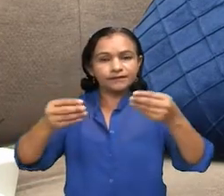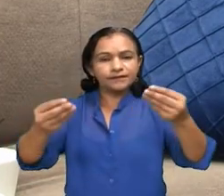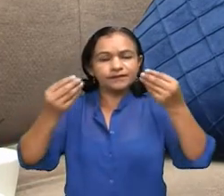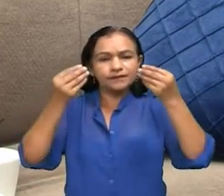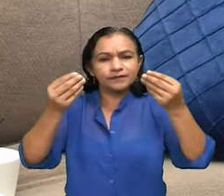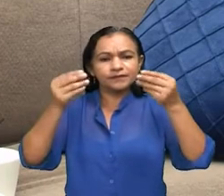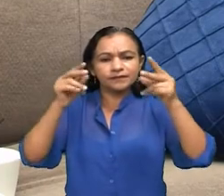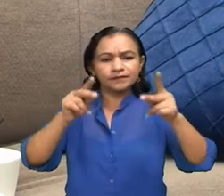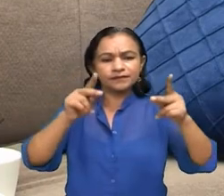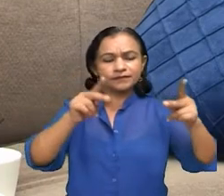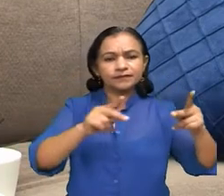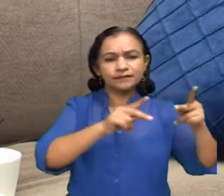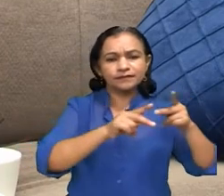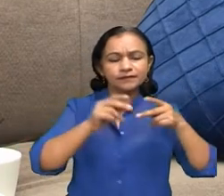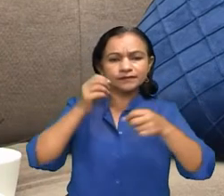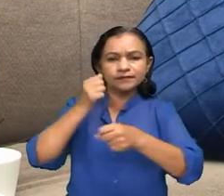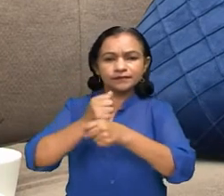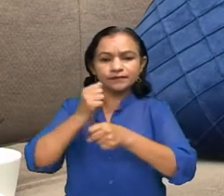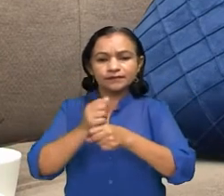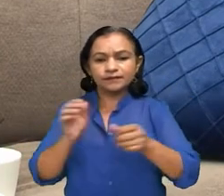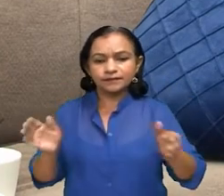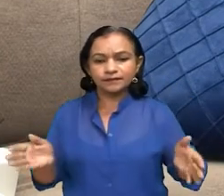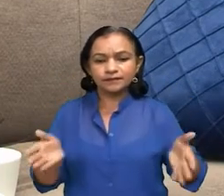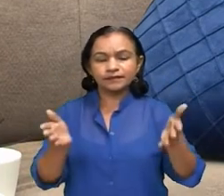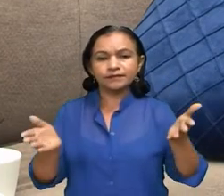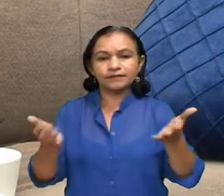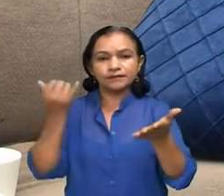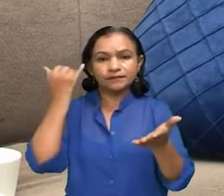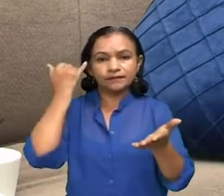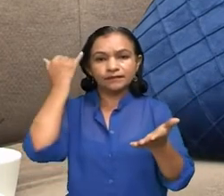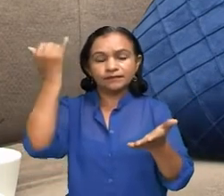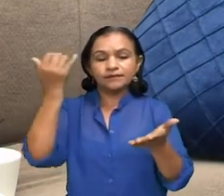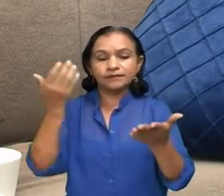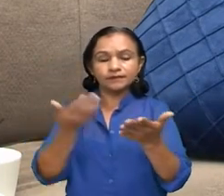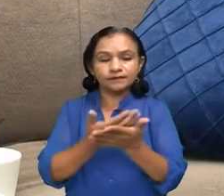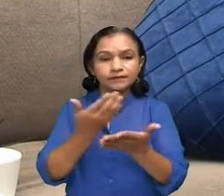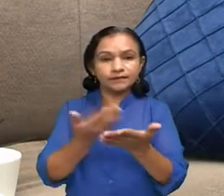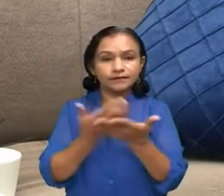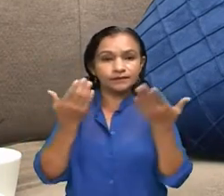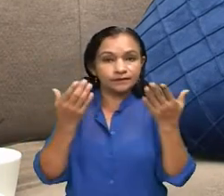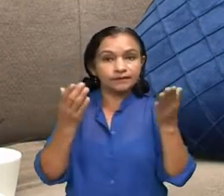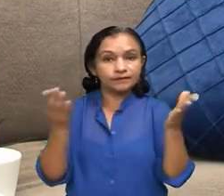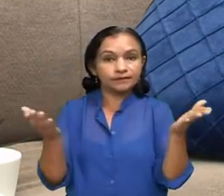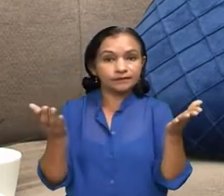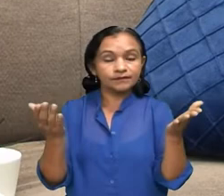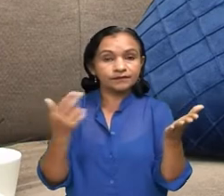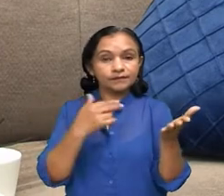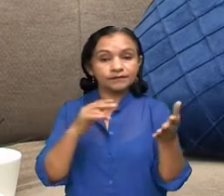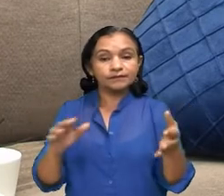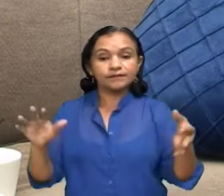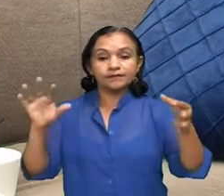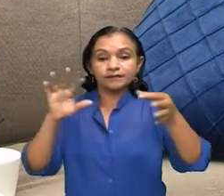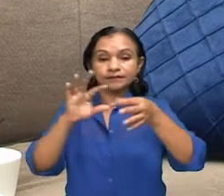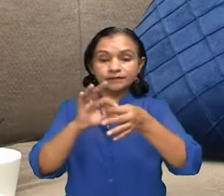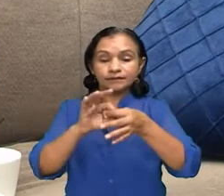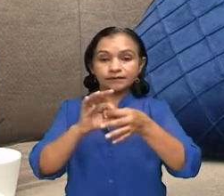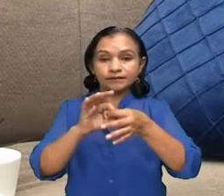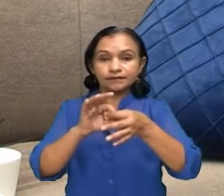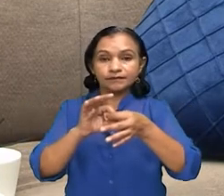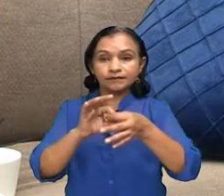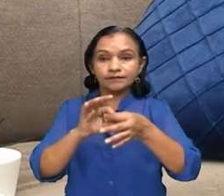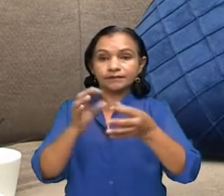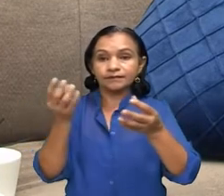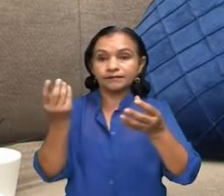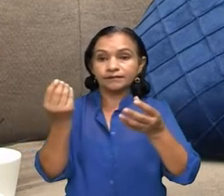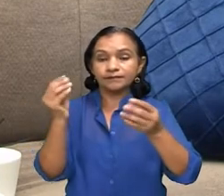de emprendimientos que están incursionando en la creatividad, en la innovación, y que forman parte de este ecosistema de